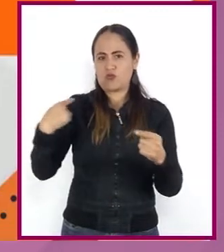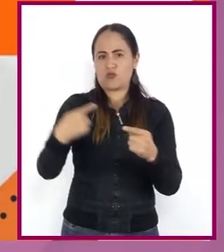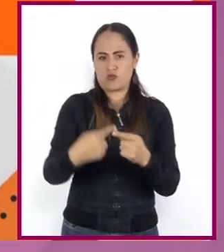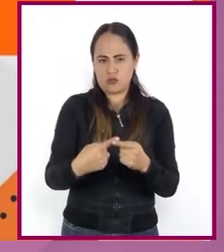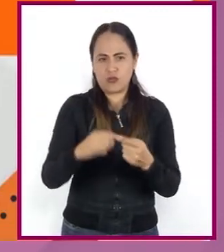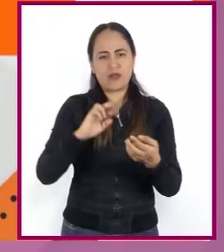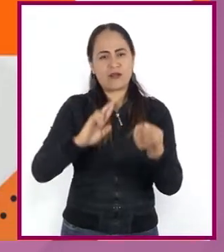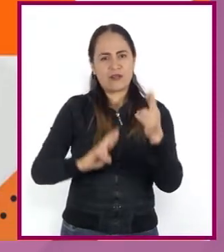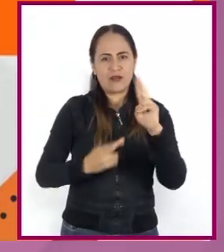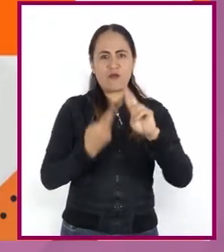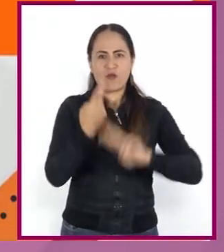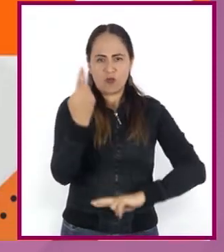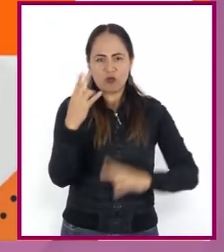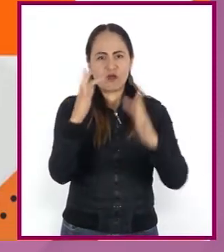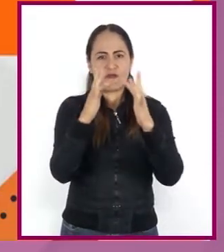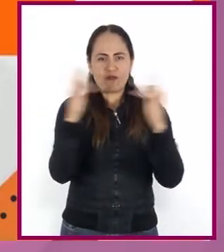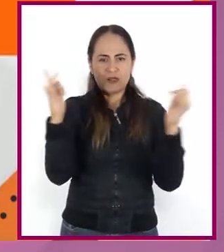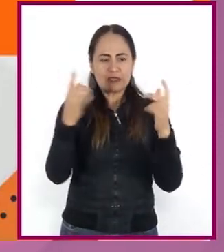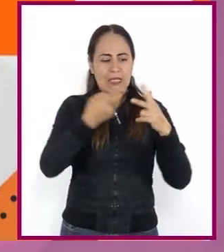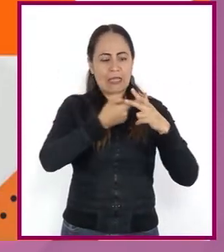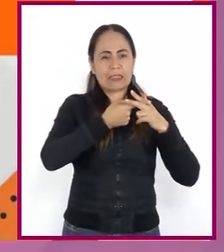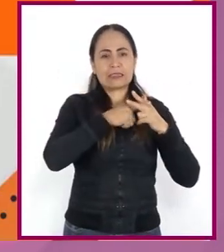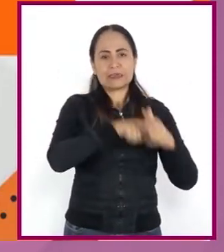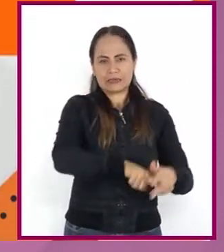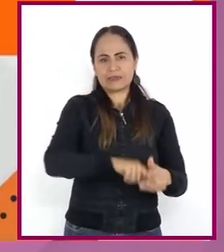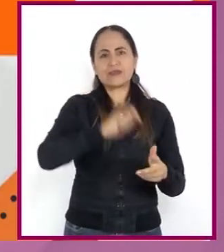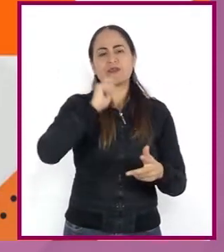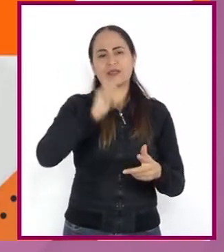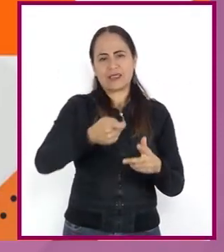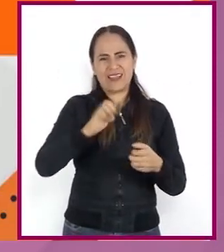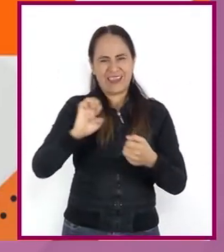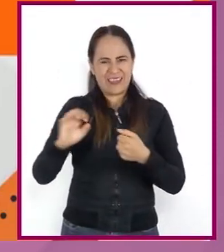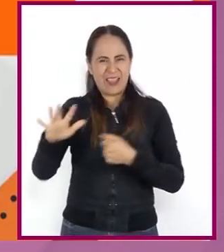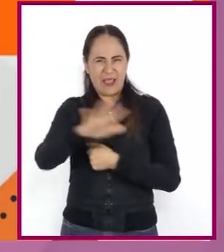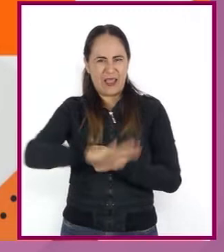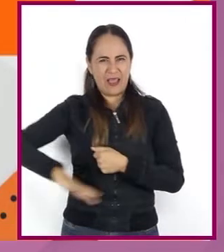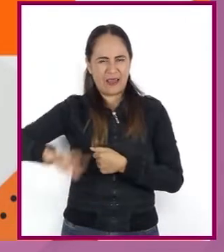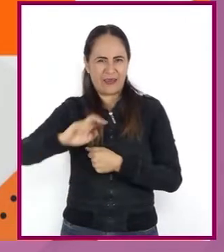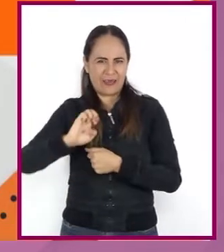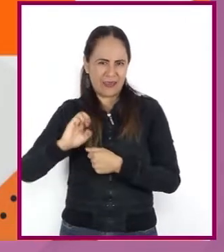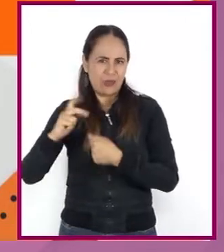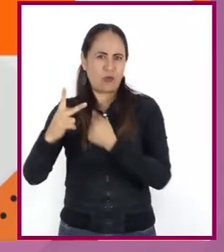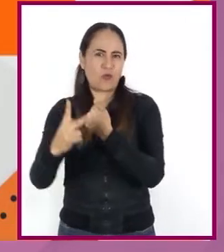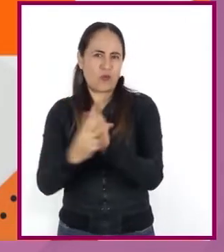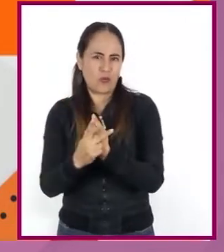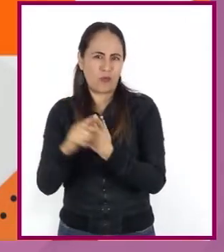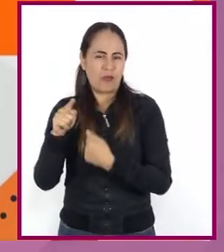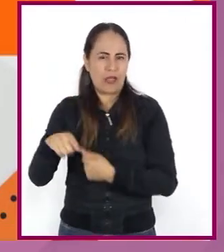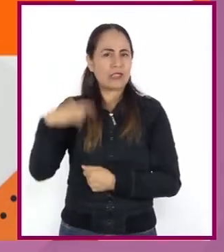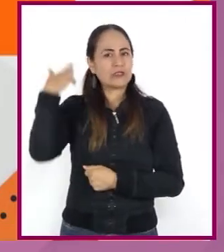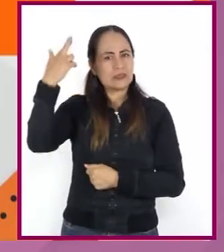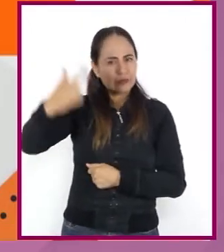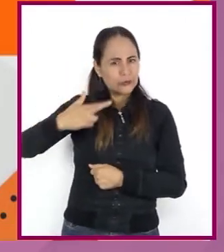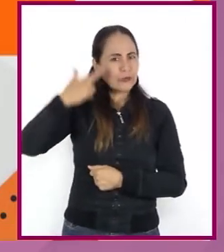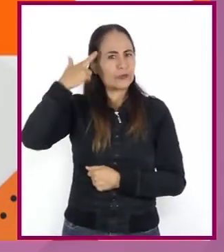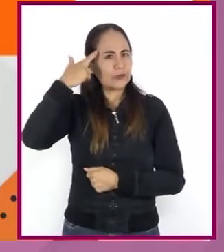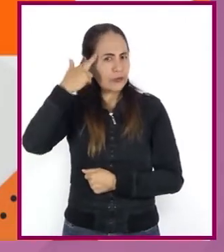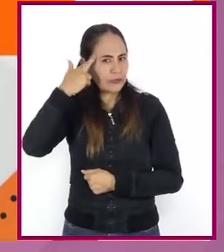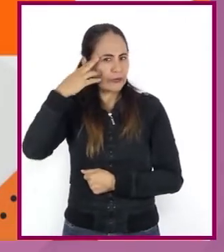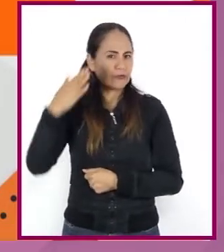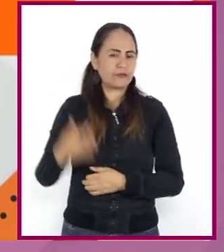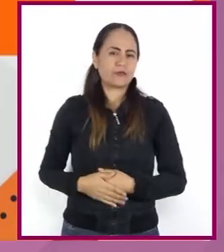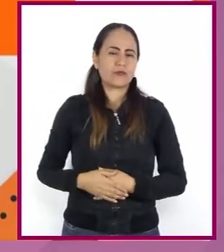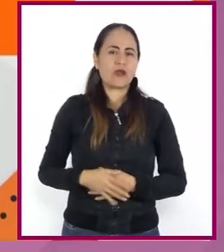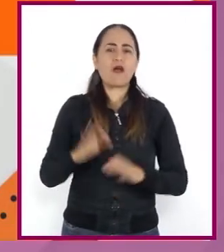Francesa marcó el comienzo del desarrollo en Europa de la monarquía constitucional, una